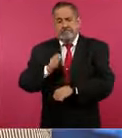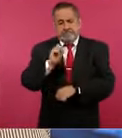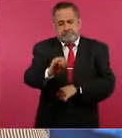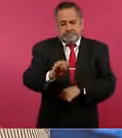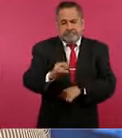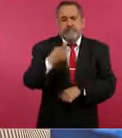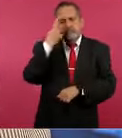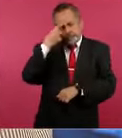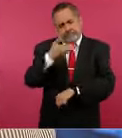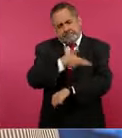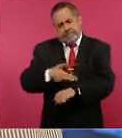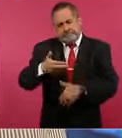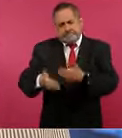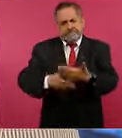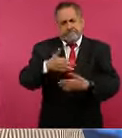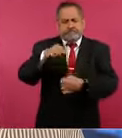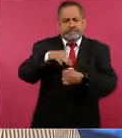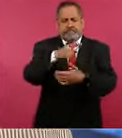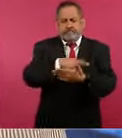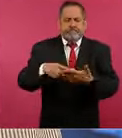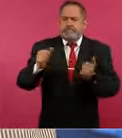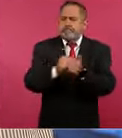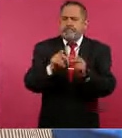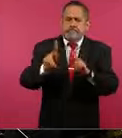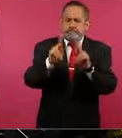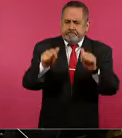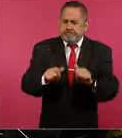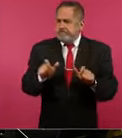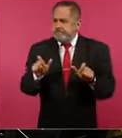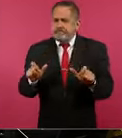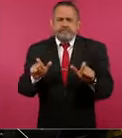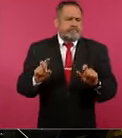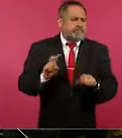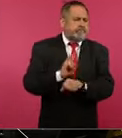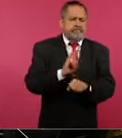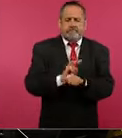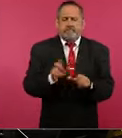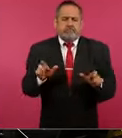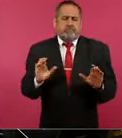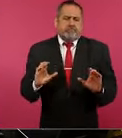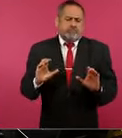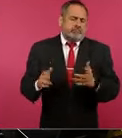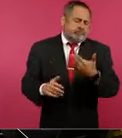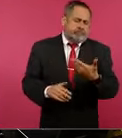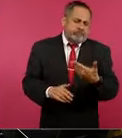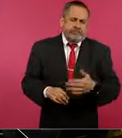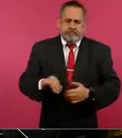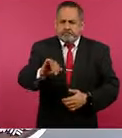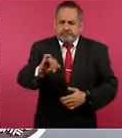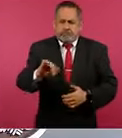a cabo de manera pacífica. Y también